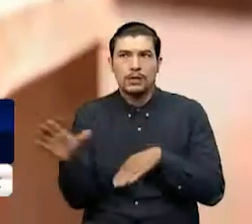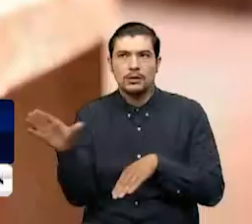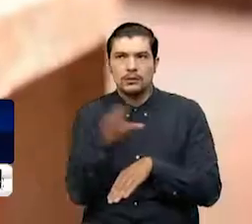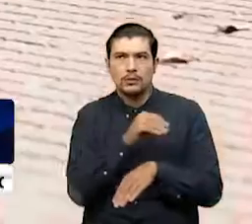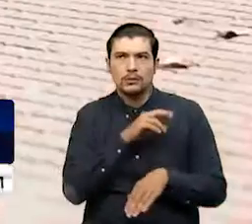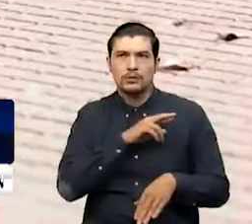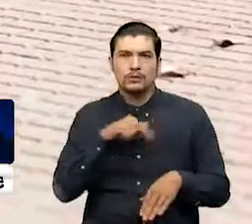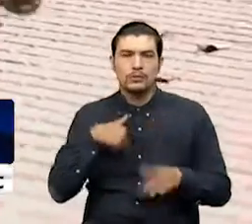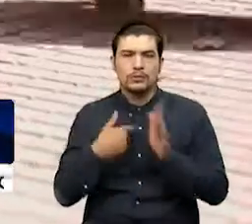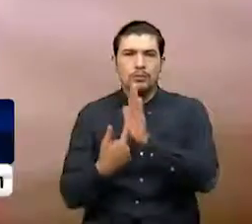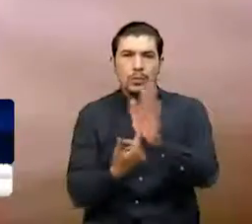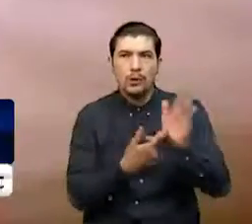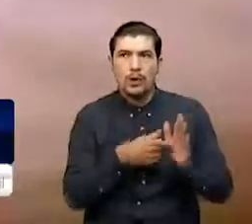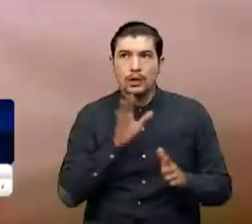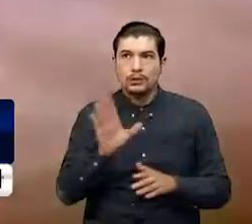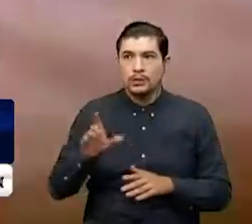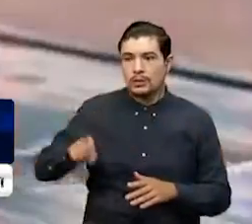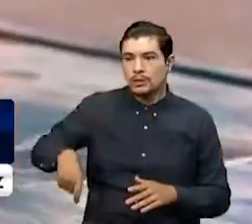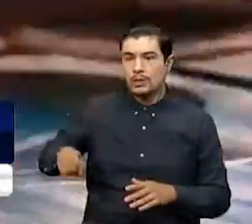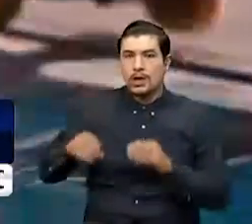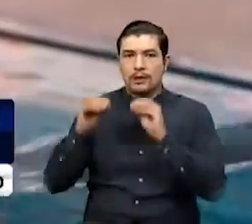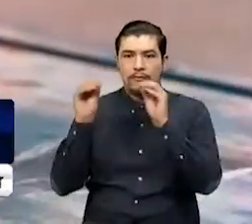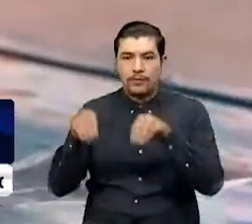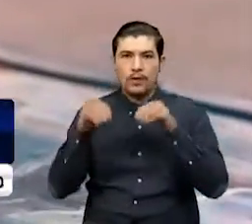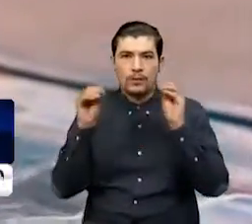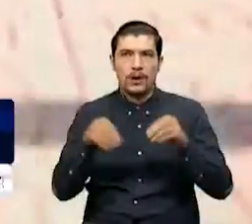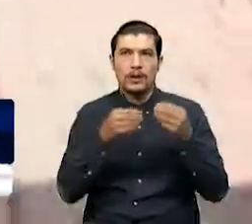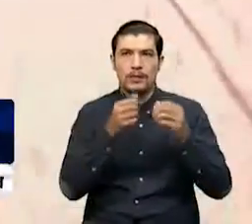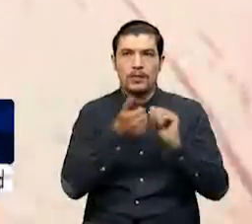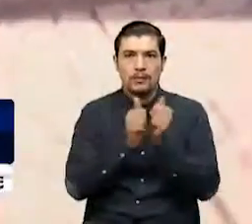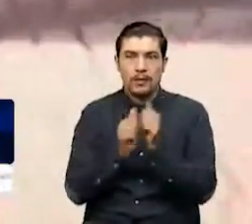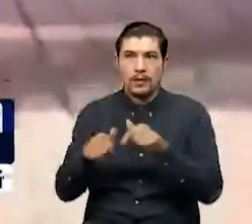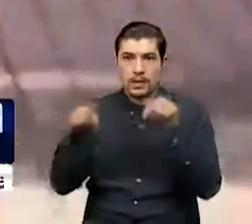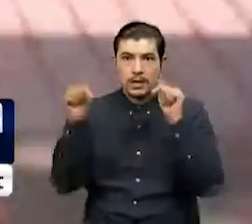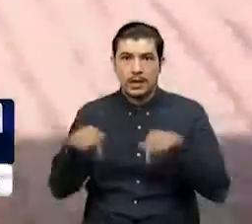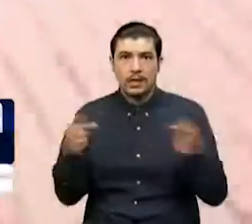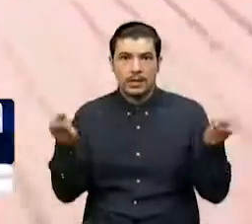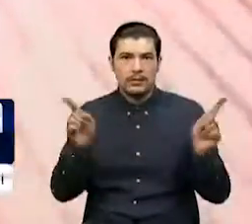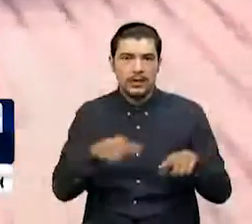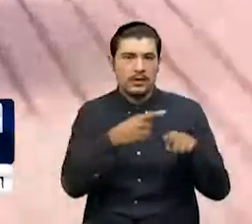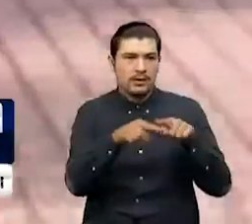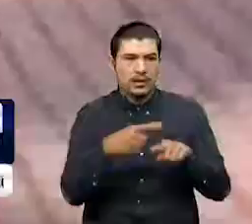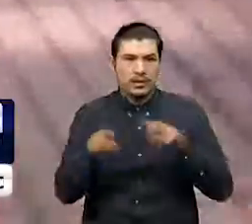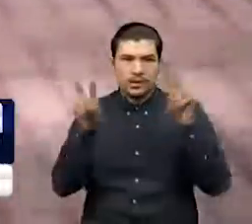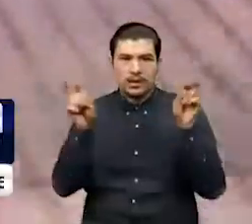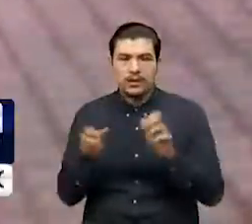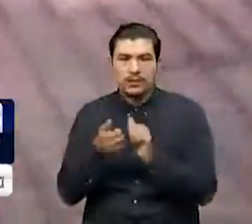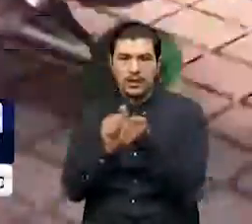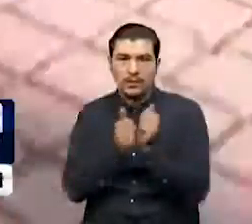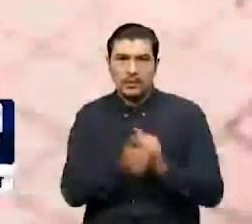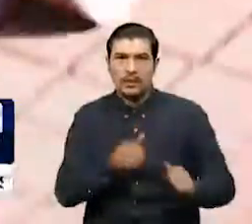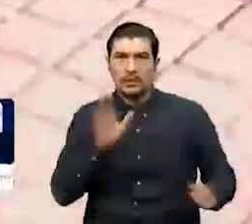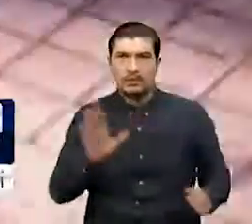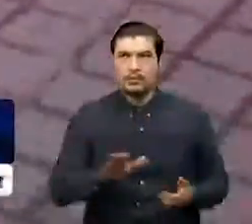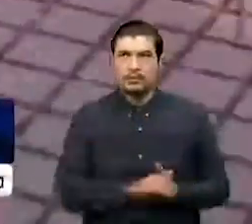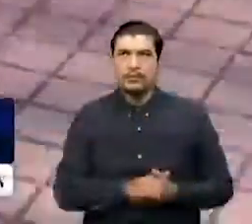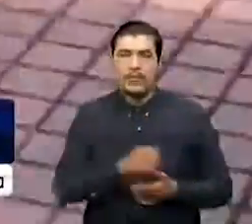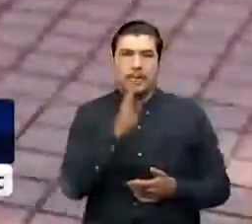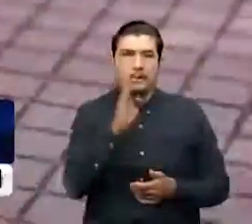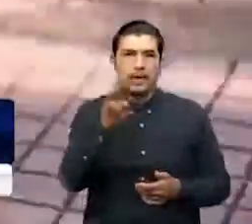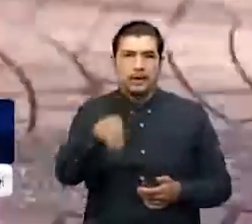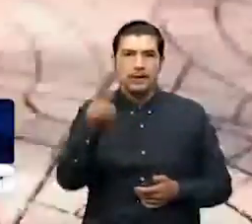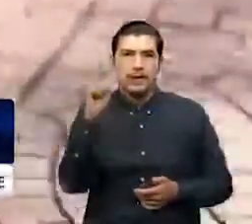scripting como tal de las escuelas de formación deportiva del inderbú y también tenemos de diferentes deportes entre ellos el rol el derbi el bmx